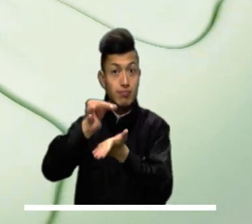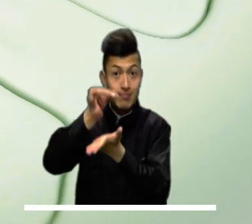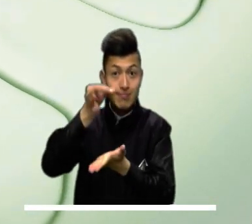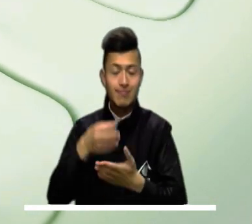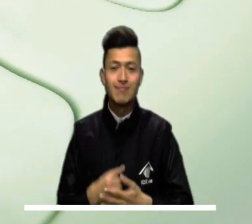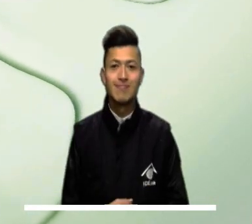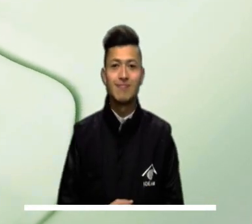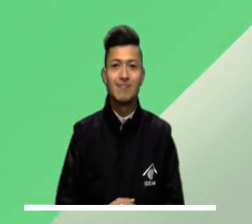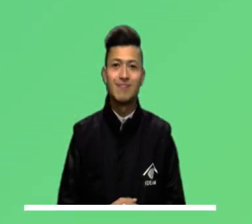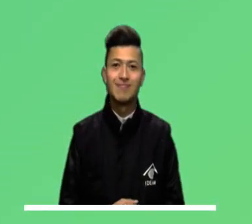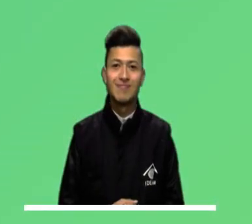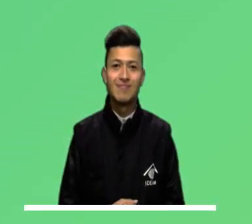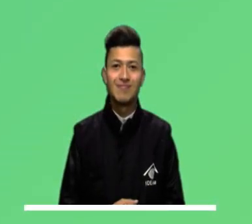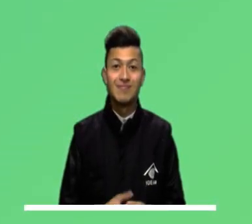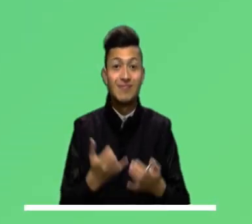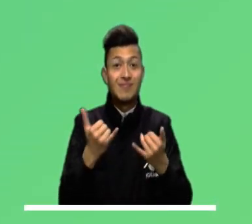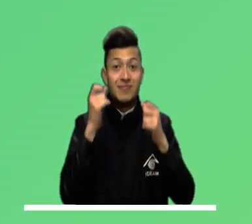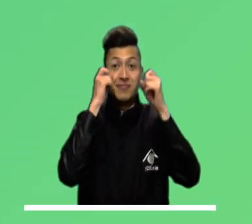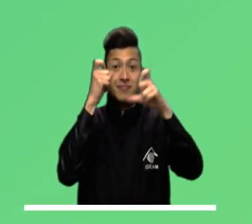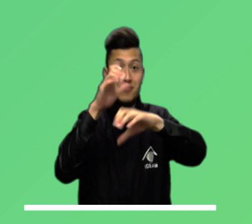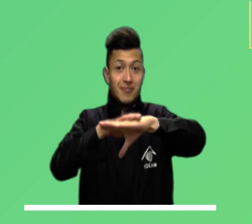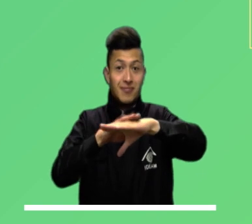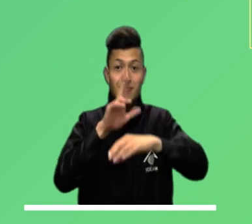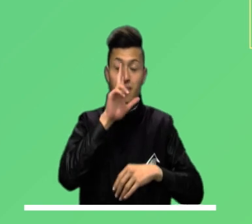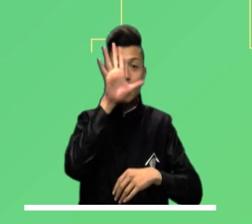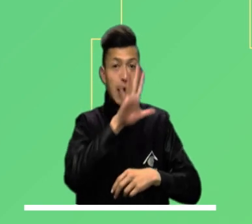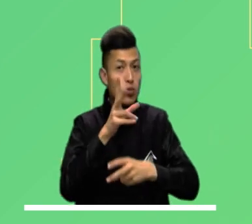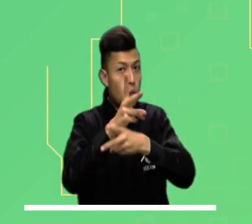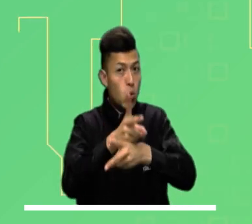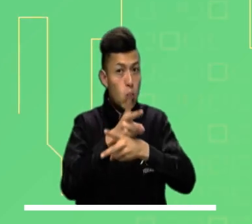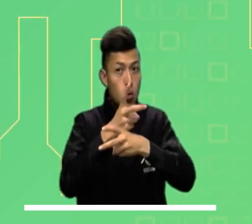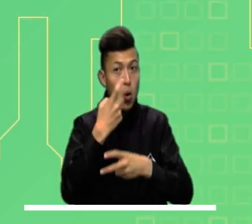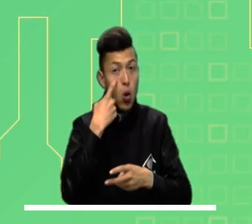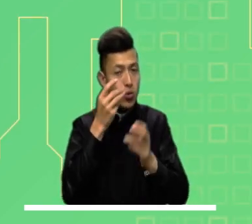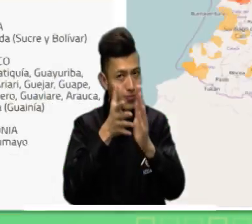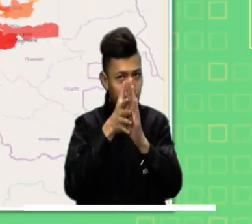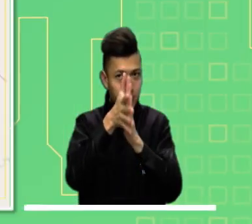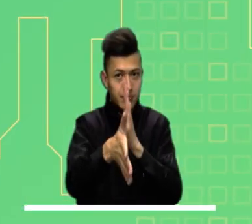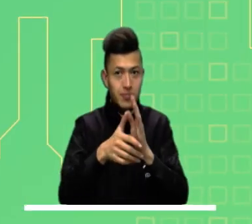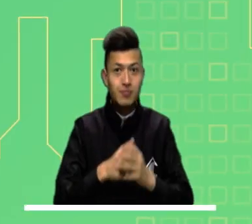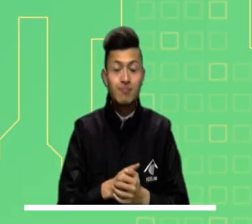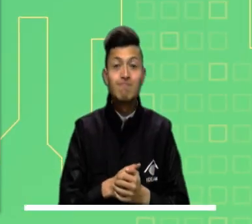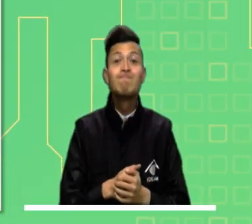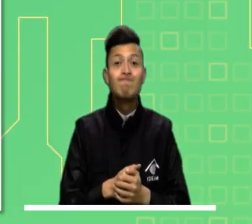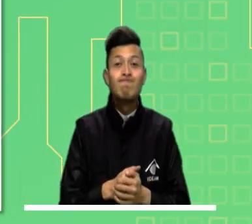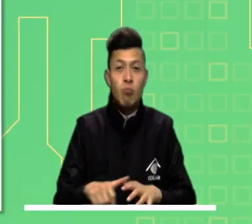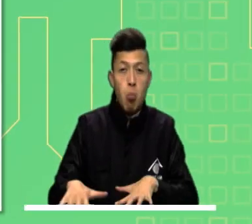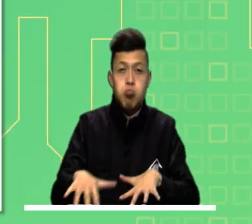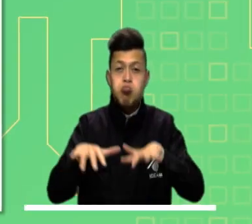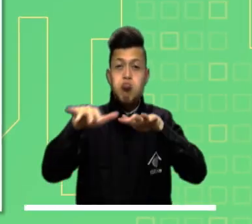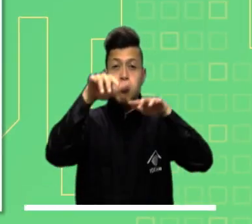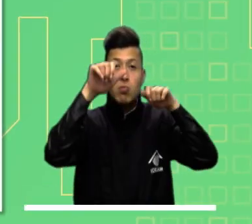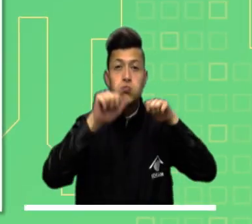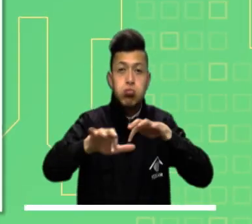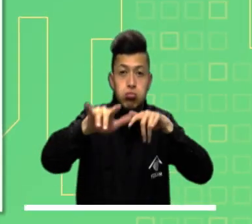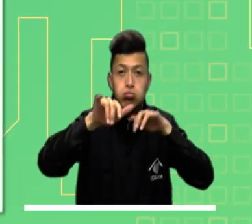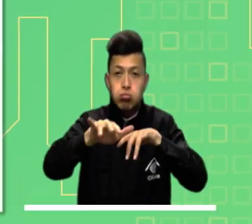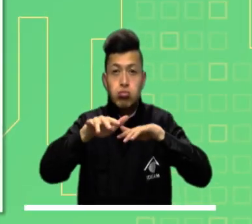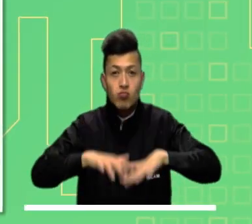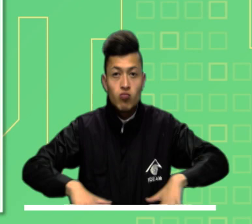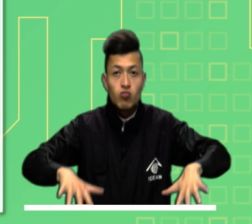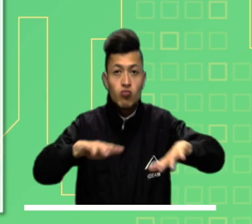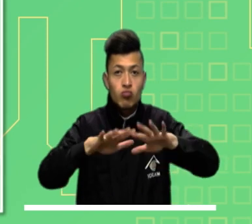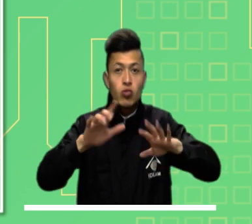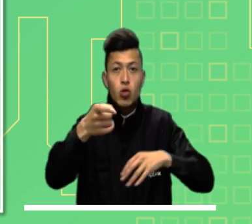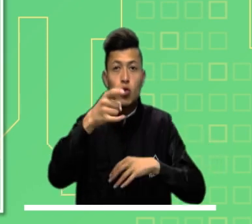capital. Demos paso a las alertas para hoy a nivel nacional. Máxima precaución por inundaciones y crecientes súbitas